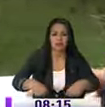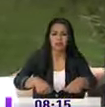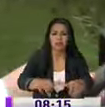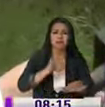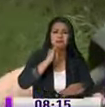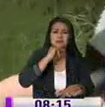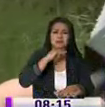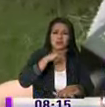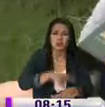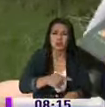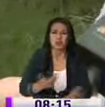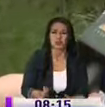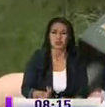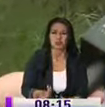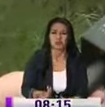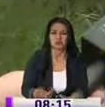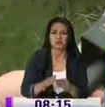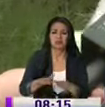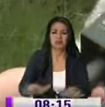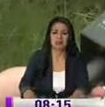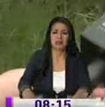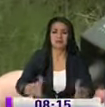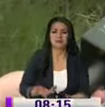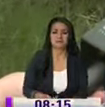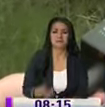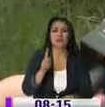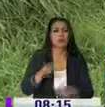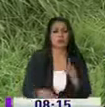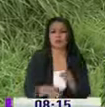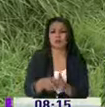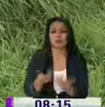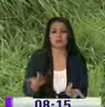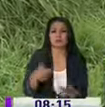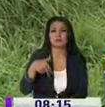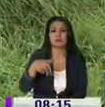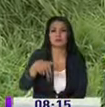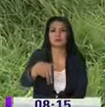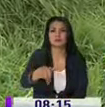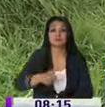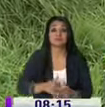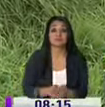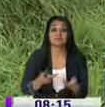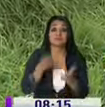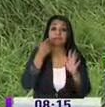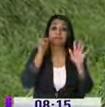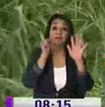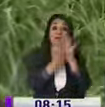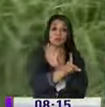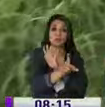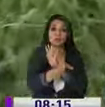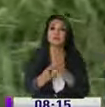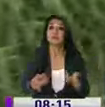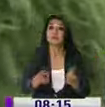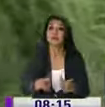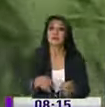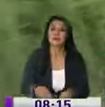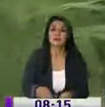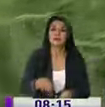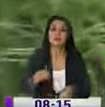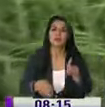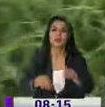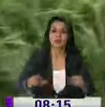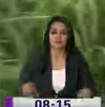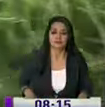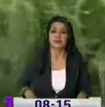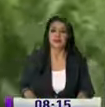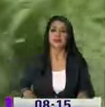de sangraderas, y así no se puede andar. A todo esto, denuncian que se suma el estado en el que se encuentran algunas